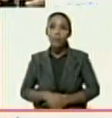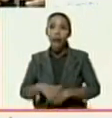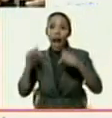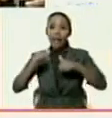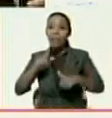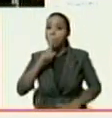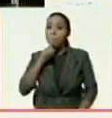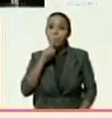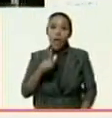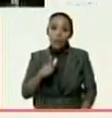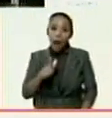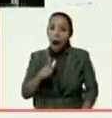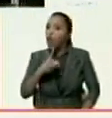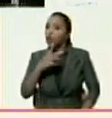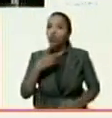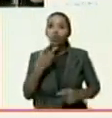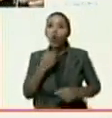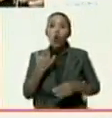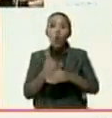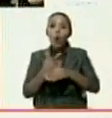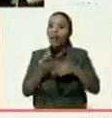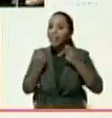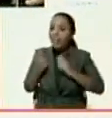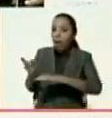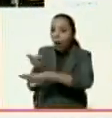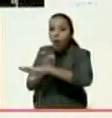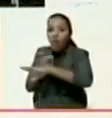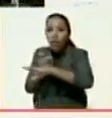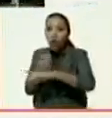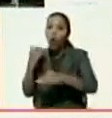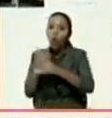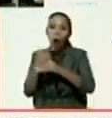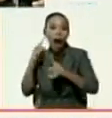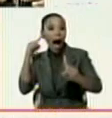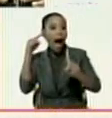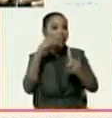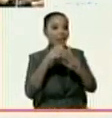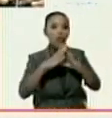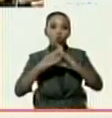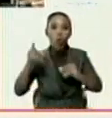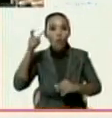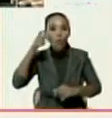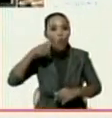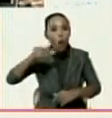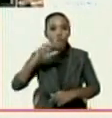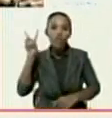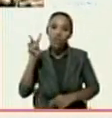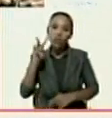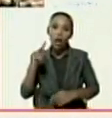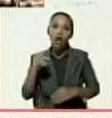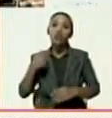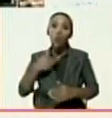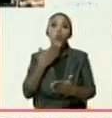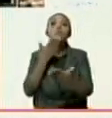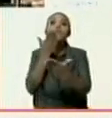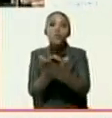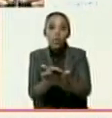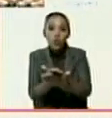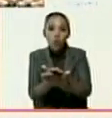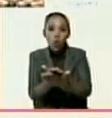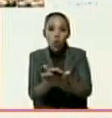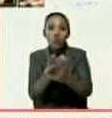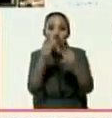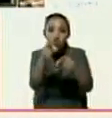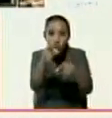maldad no se trata hacia el gobierno, aquí la maldad es hacia todos los venezolanos. Por eso te pido, estás